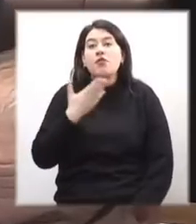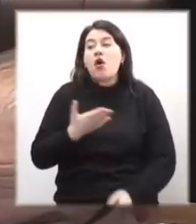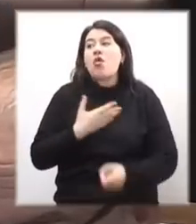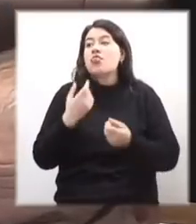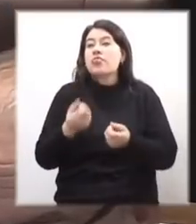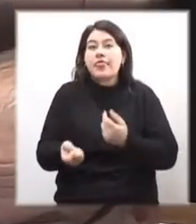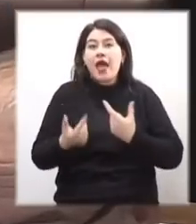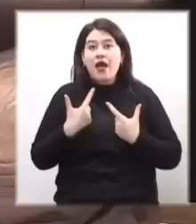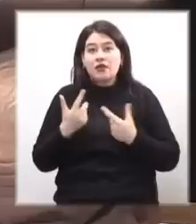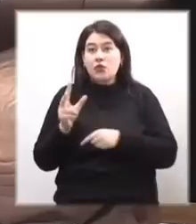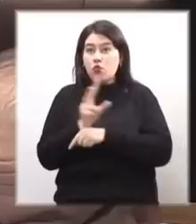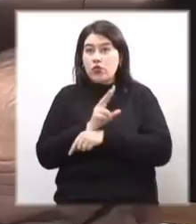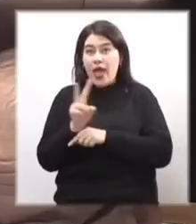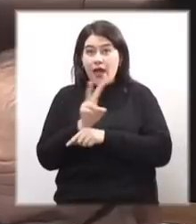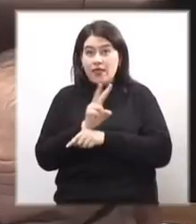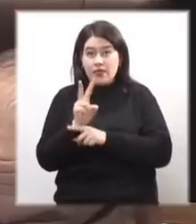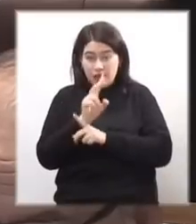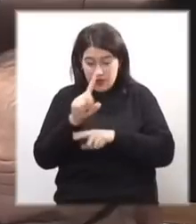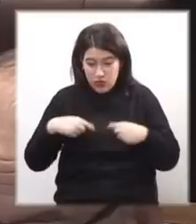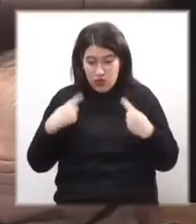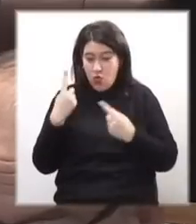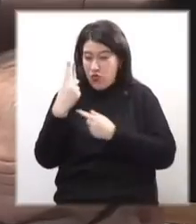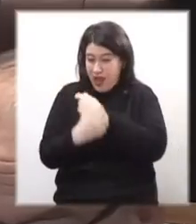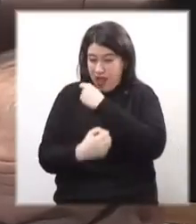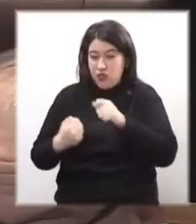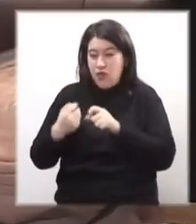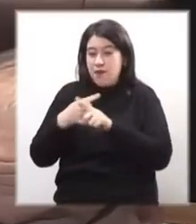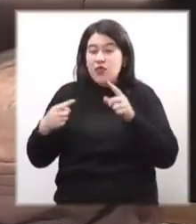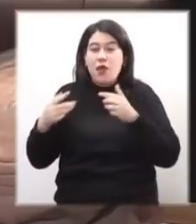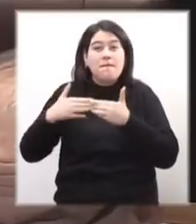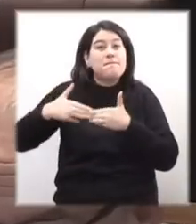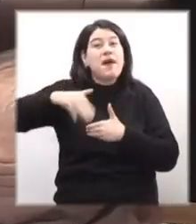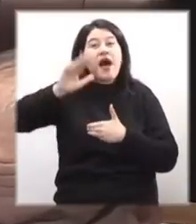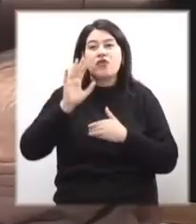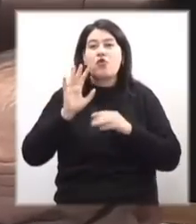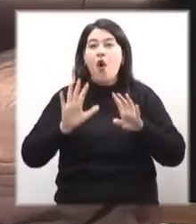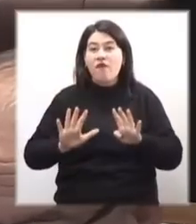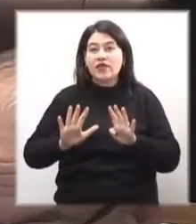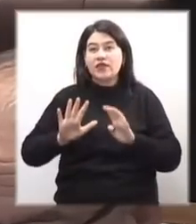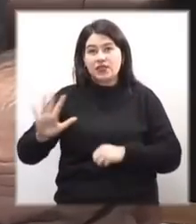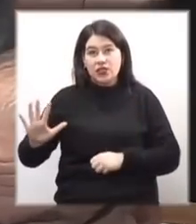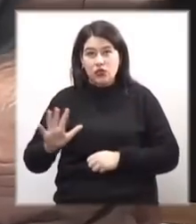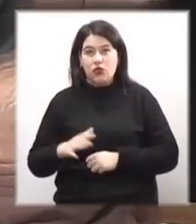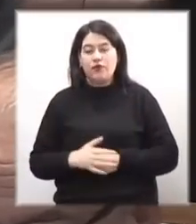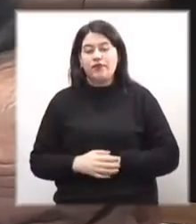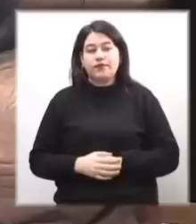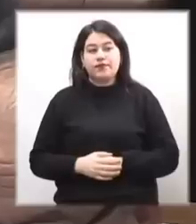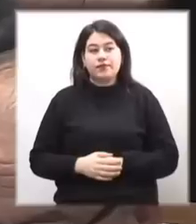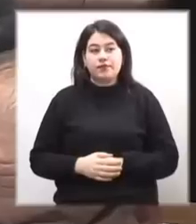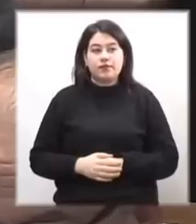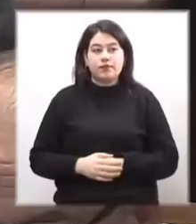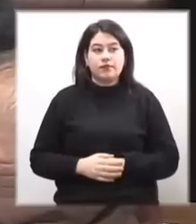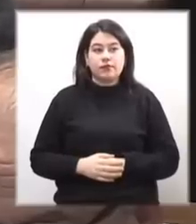Las que sistematizamos nosotros en este año y medio totalizan más de 95.